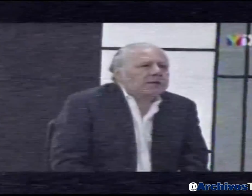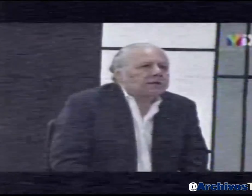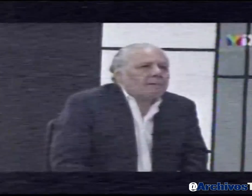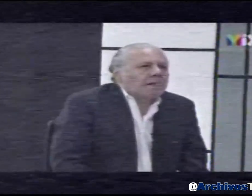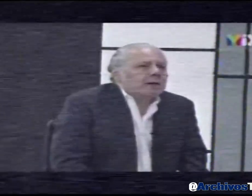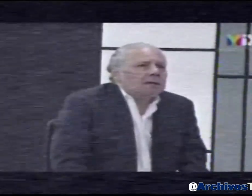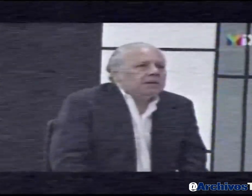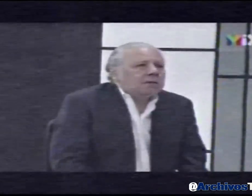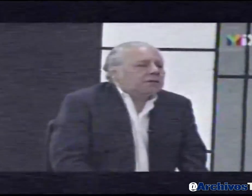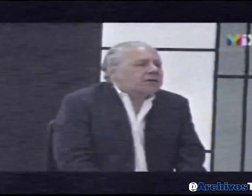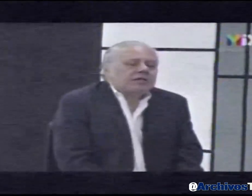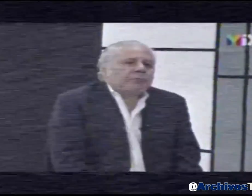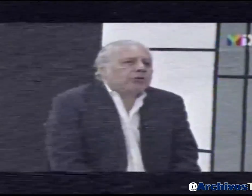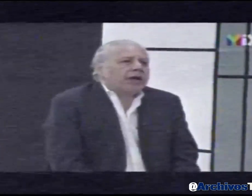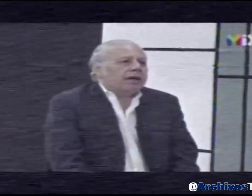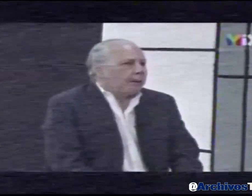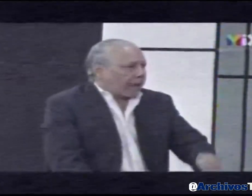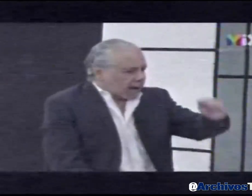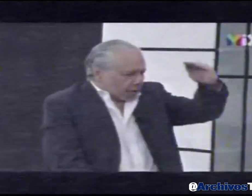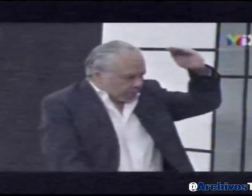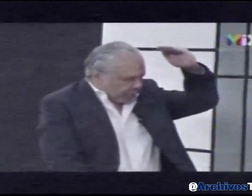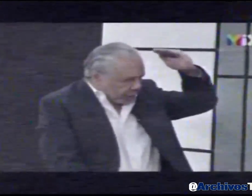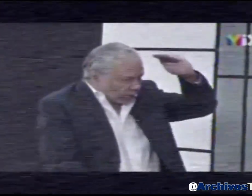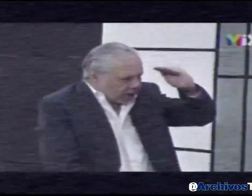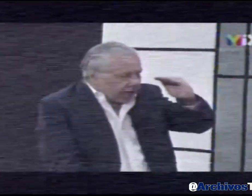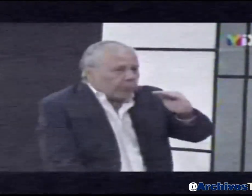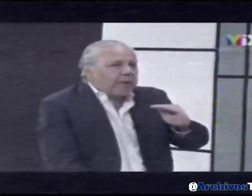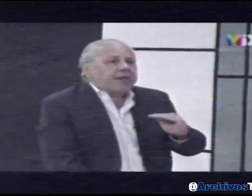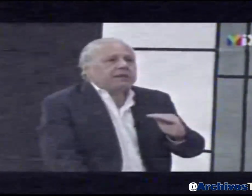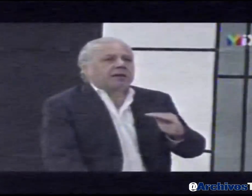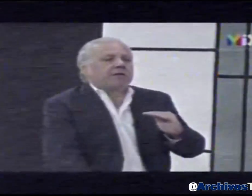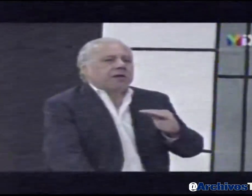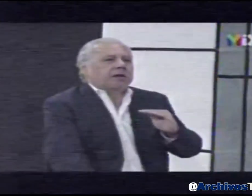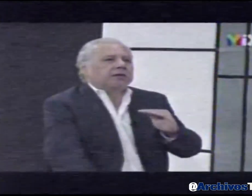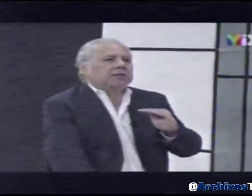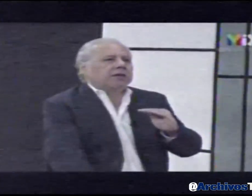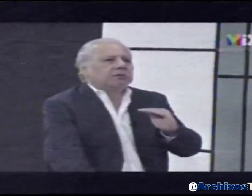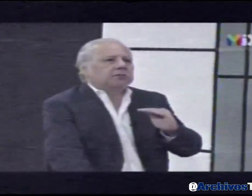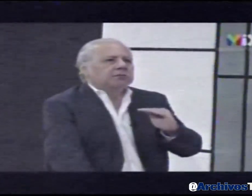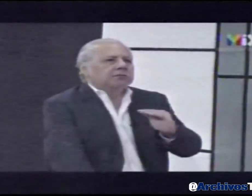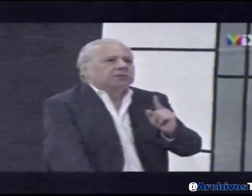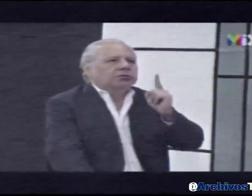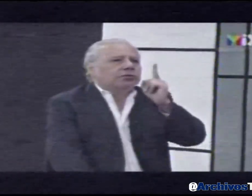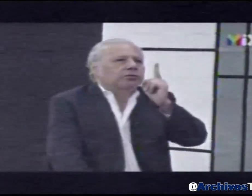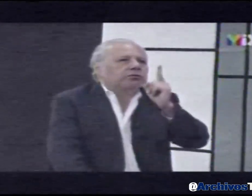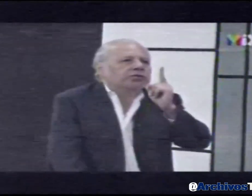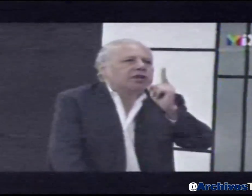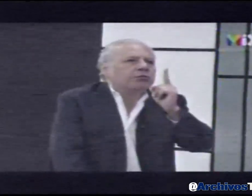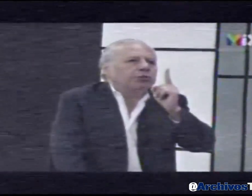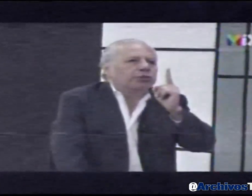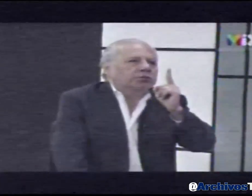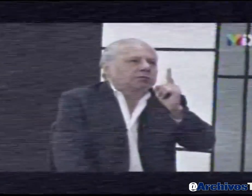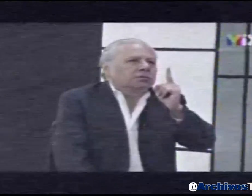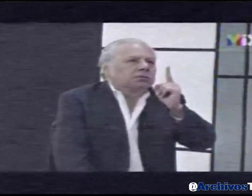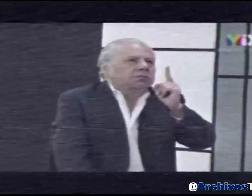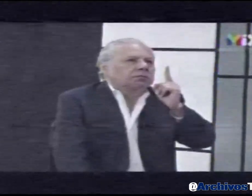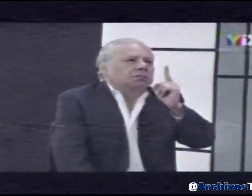votar. Todos los canales y emisoras deben enlazarse a la cadena nacional de radio y